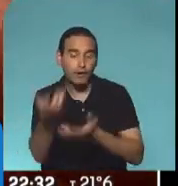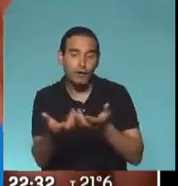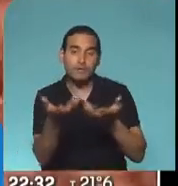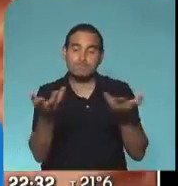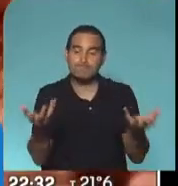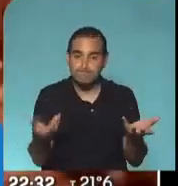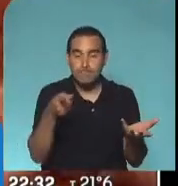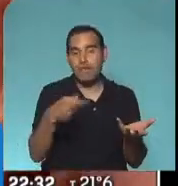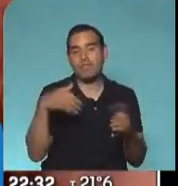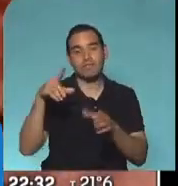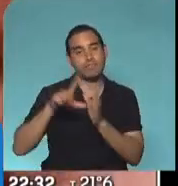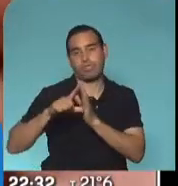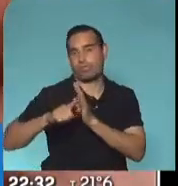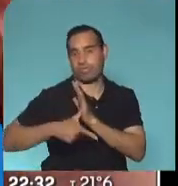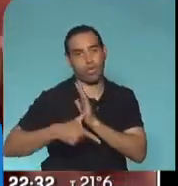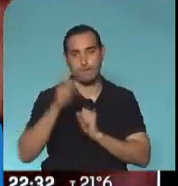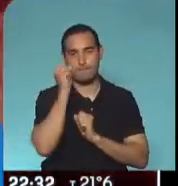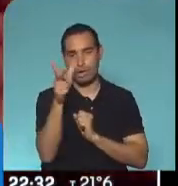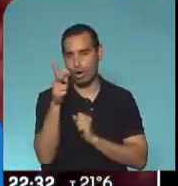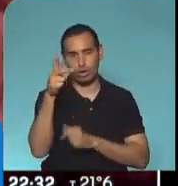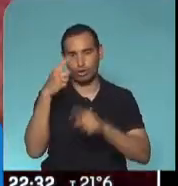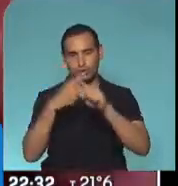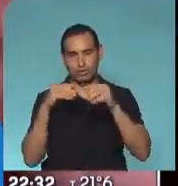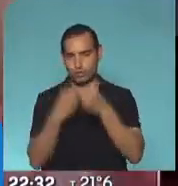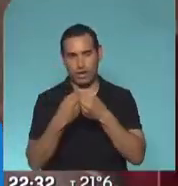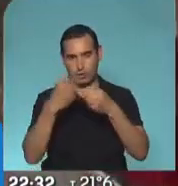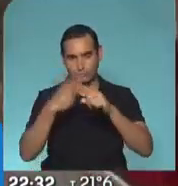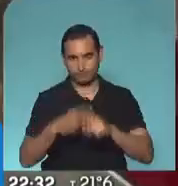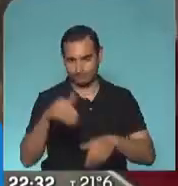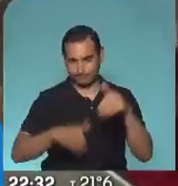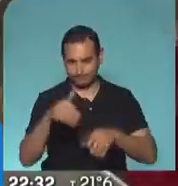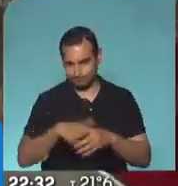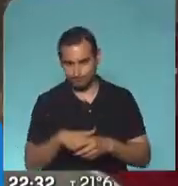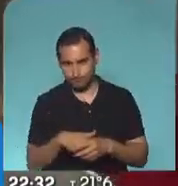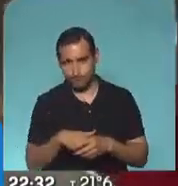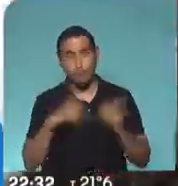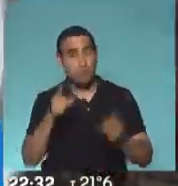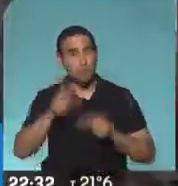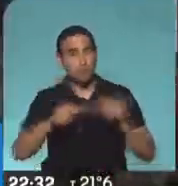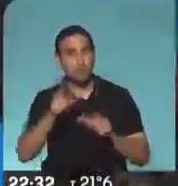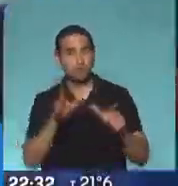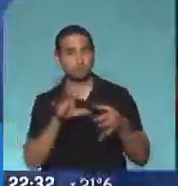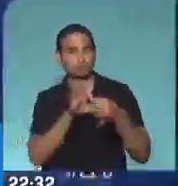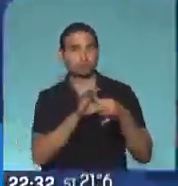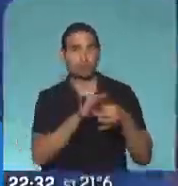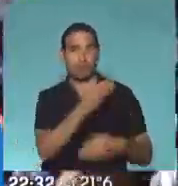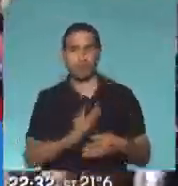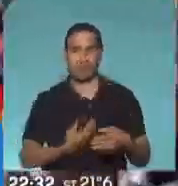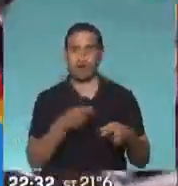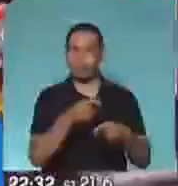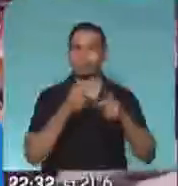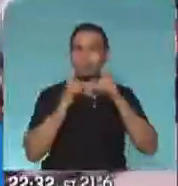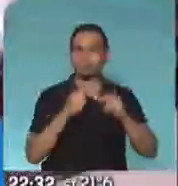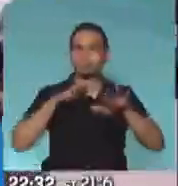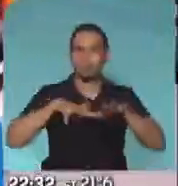cual se demoró aún más la emisión de los resultados. También los seguidores del oficialismo salieron a las calles